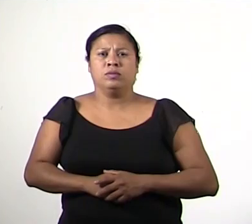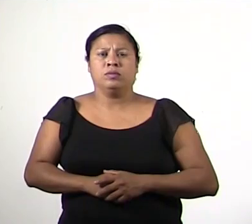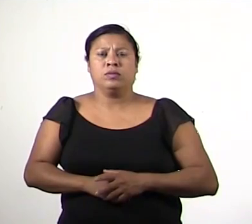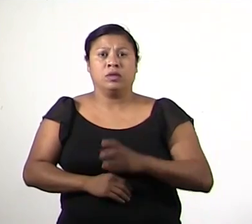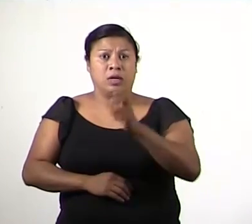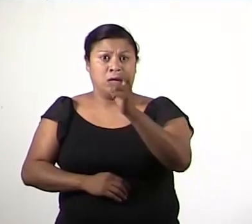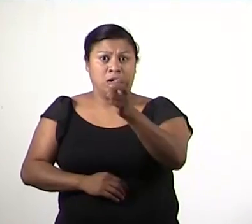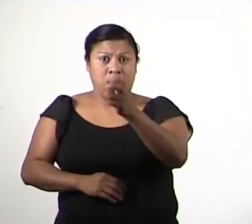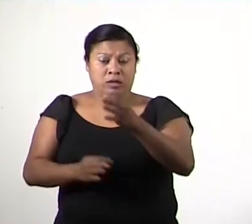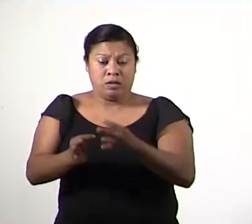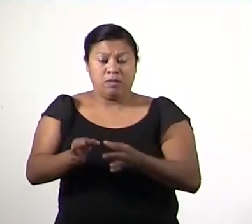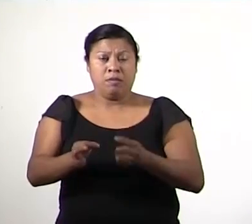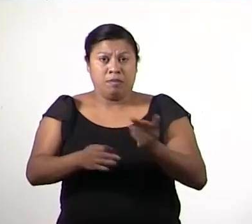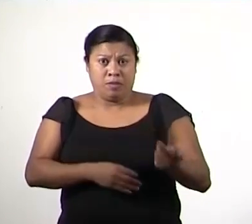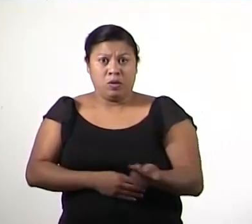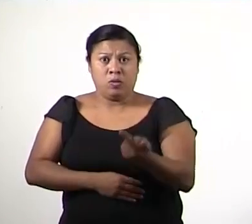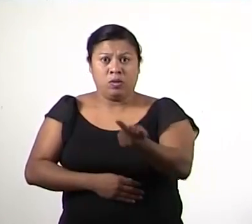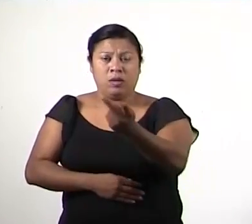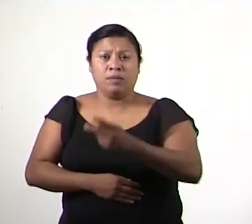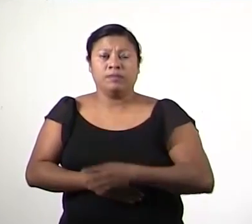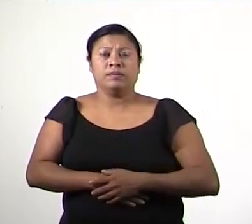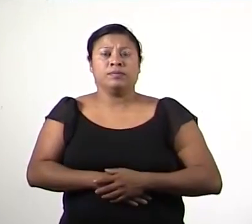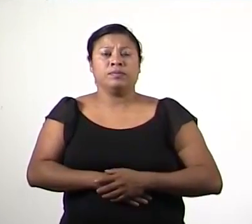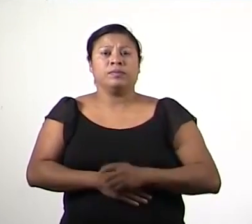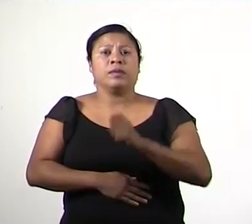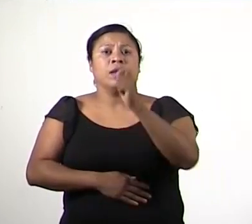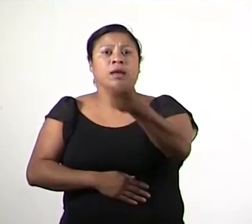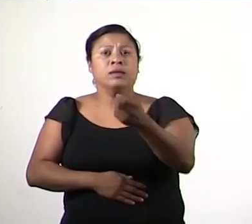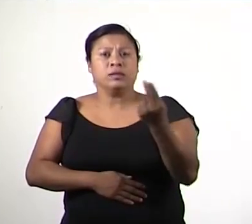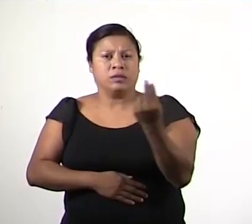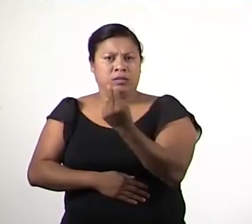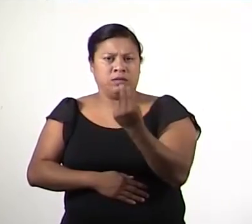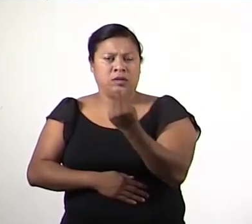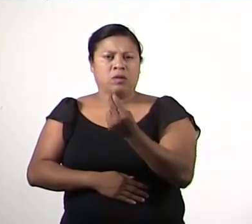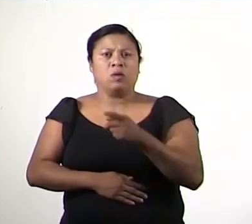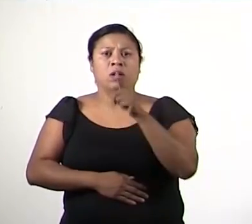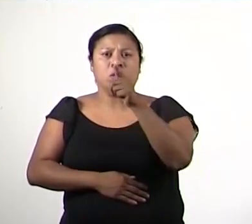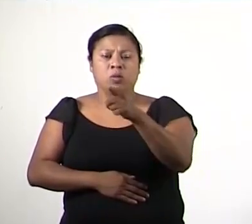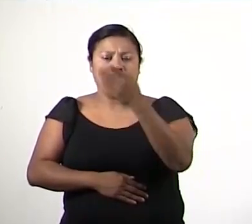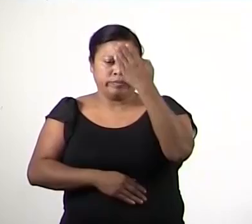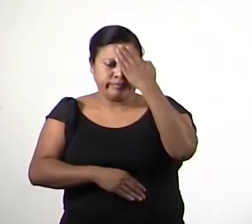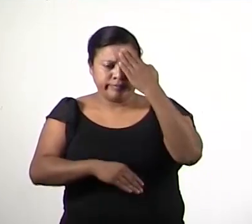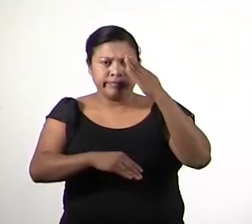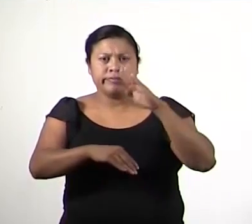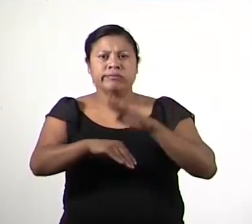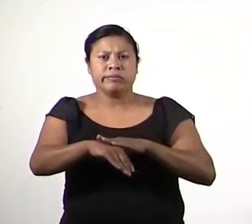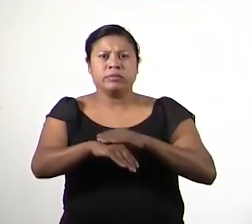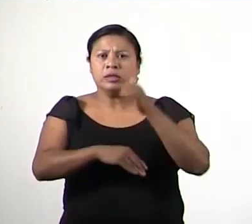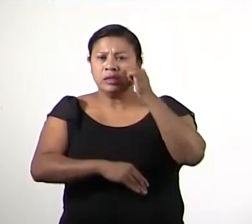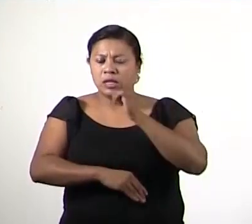En esta pregunta es necesario que tú tomes en cuenta